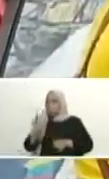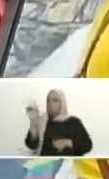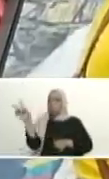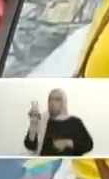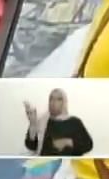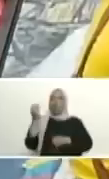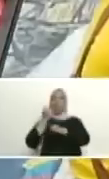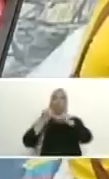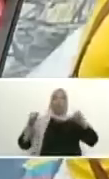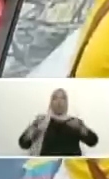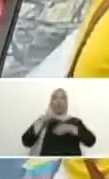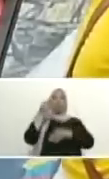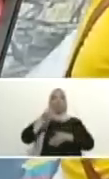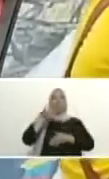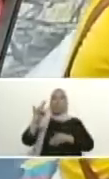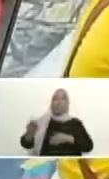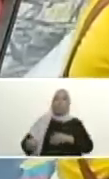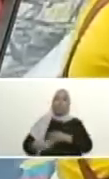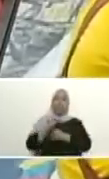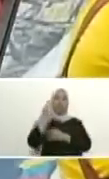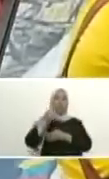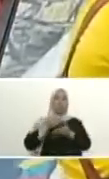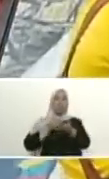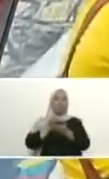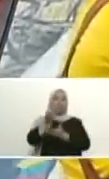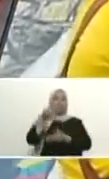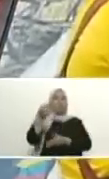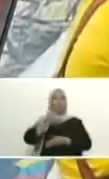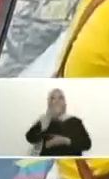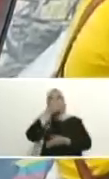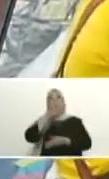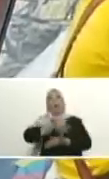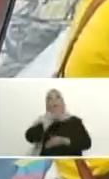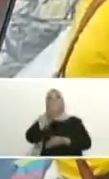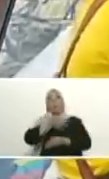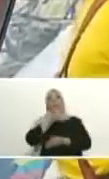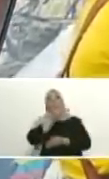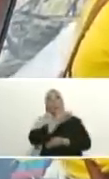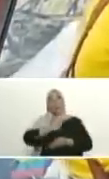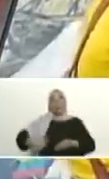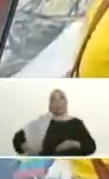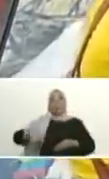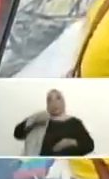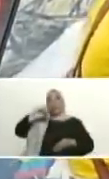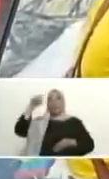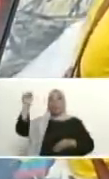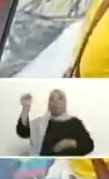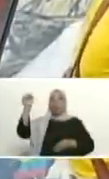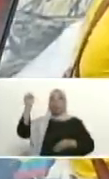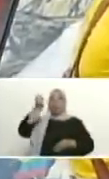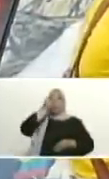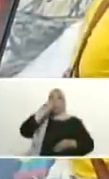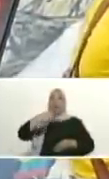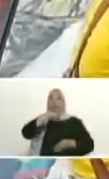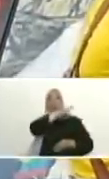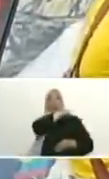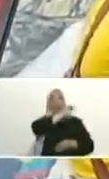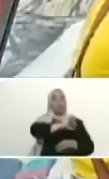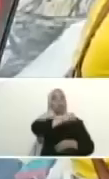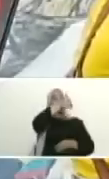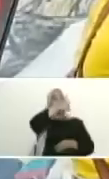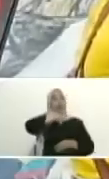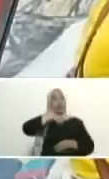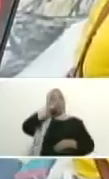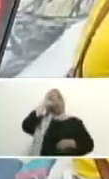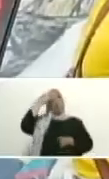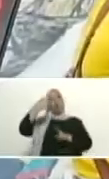nada, leales siempre. Traidores nunca. Buenas tardes, mi comandante en jefe. Buenas tardes. Tengo el honor de dirigirme